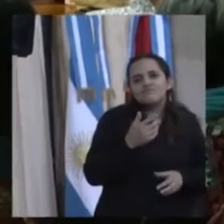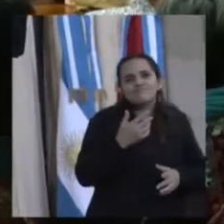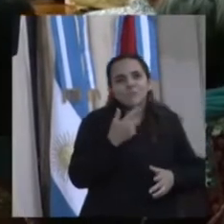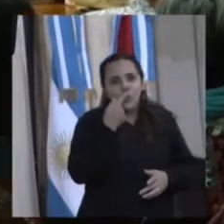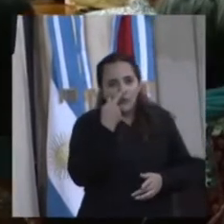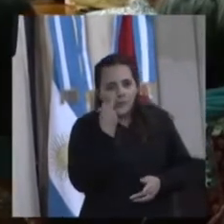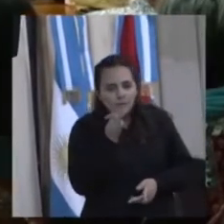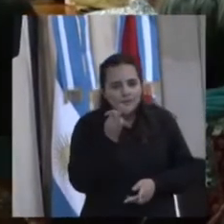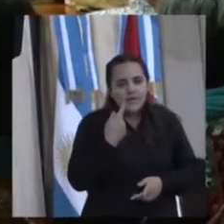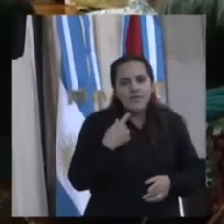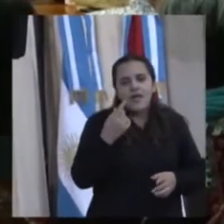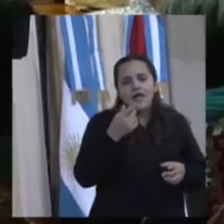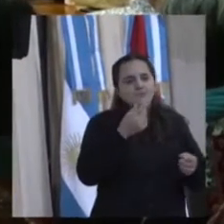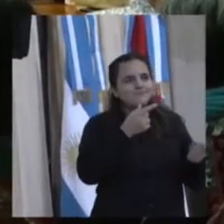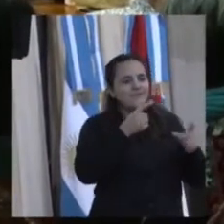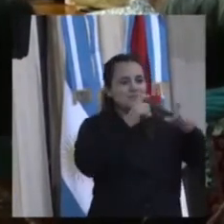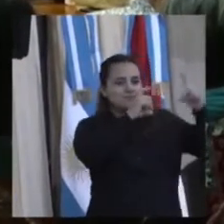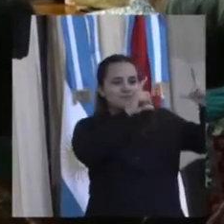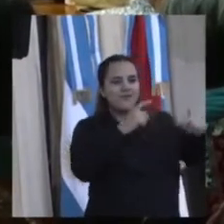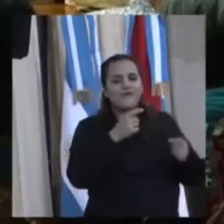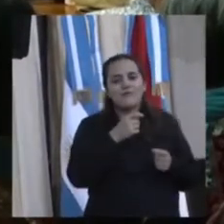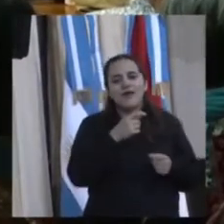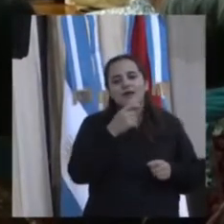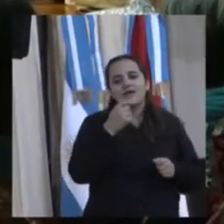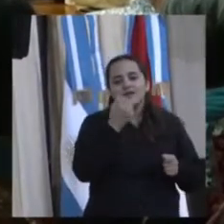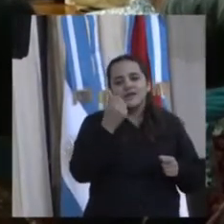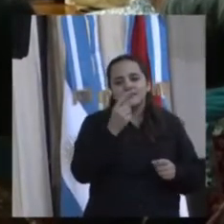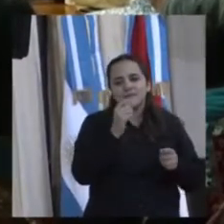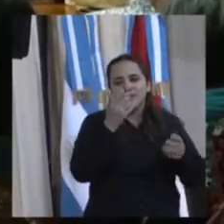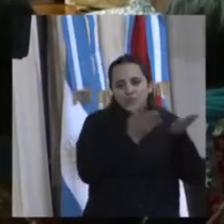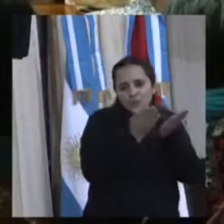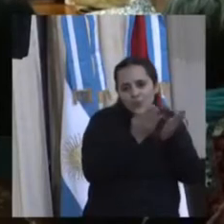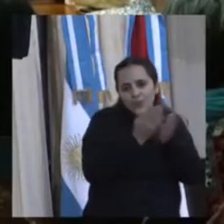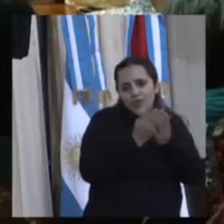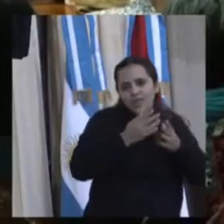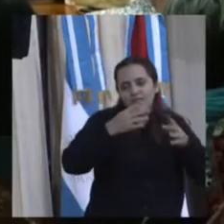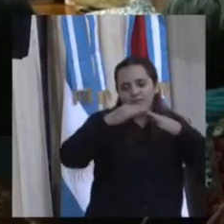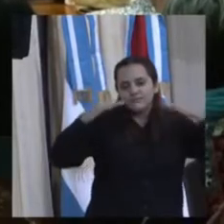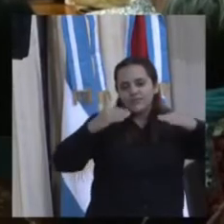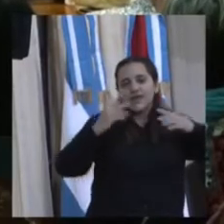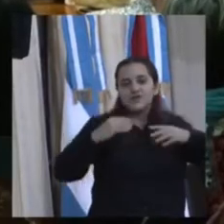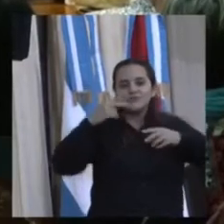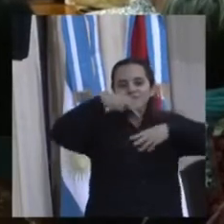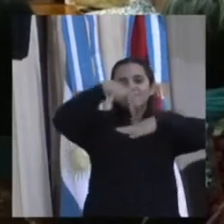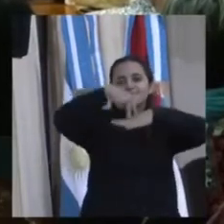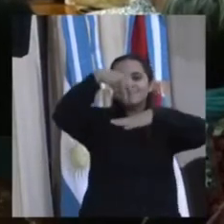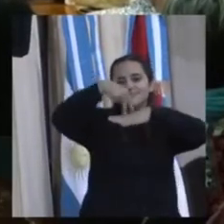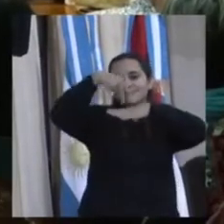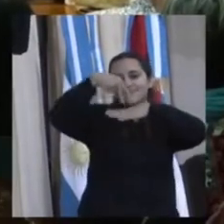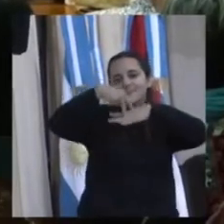imagen, símbolo de la reforma universitaria, son estudiantes asaltando el techo de una universidad, ¿no? Una imagen